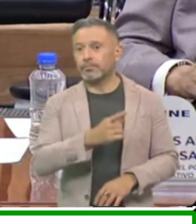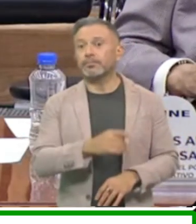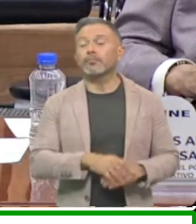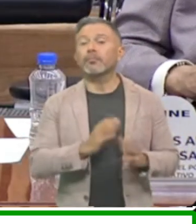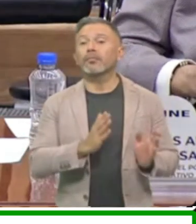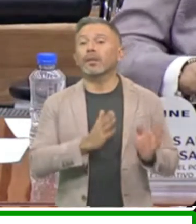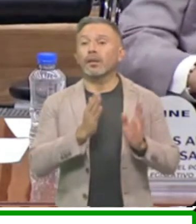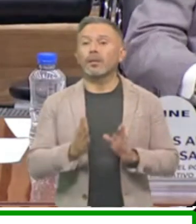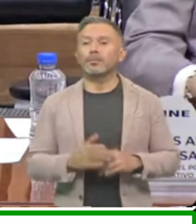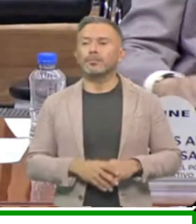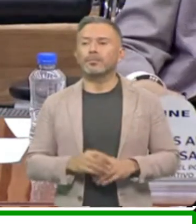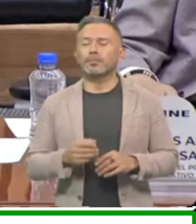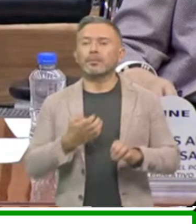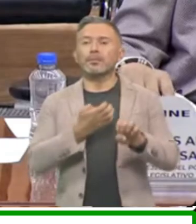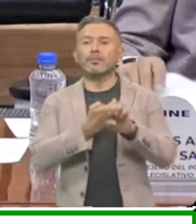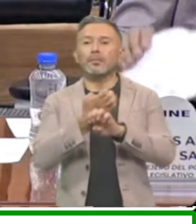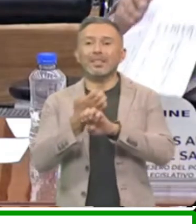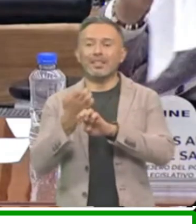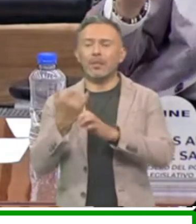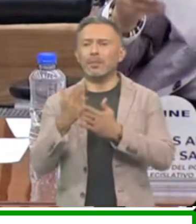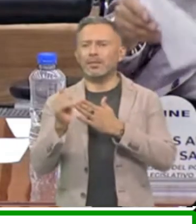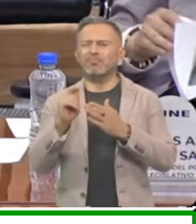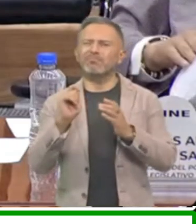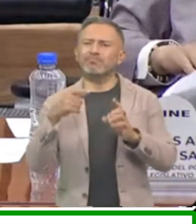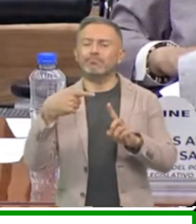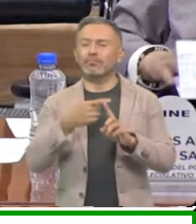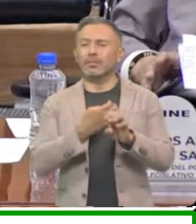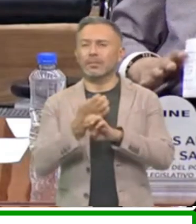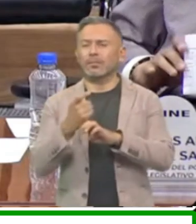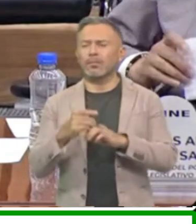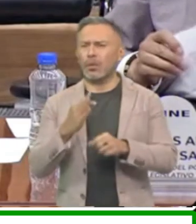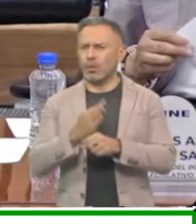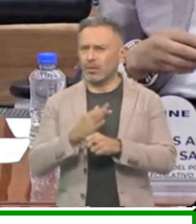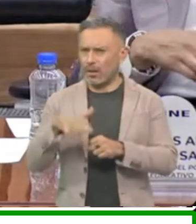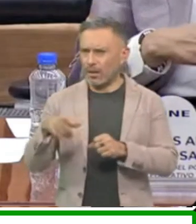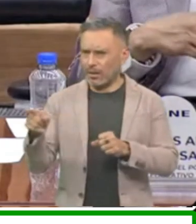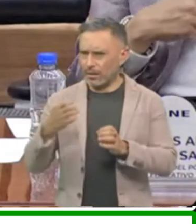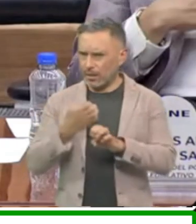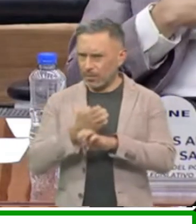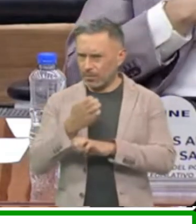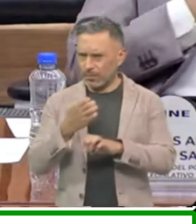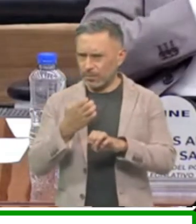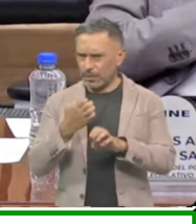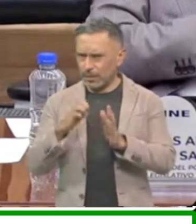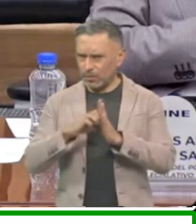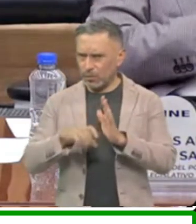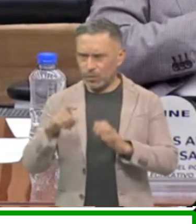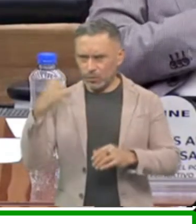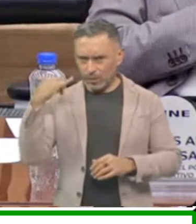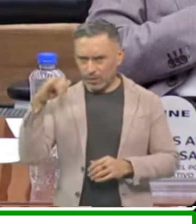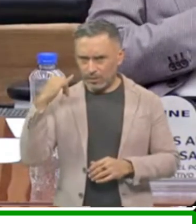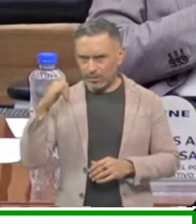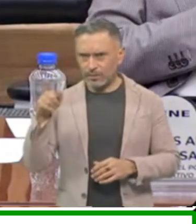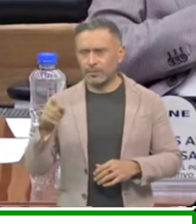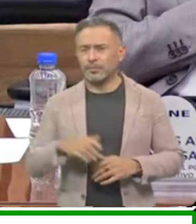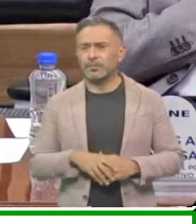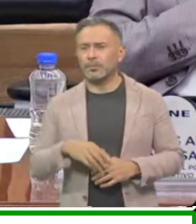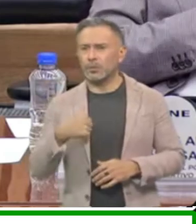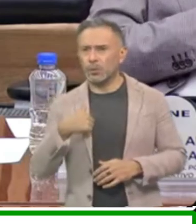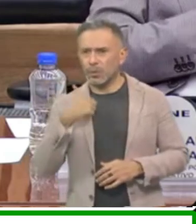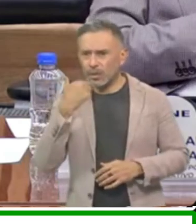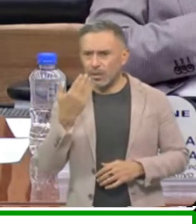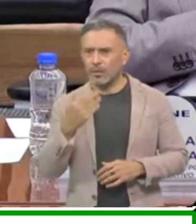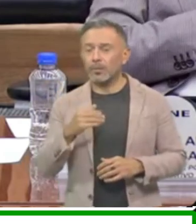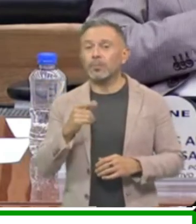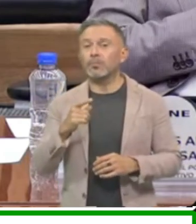las entidades federativas, al ejemplo que se acaba de dar en el estado de Yucatán, me gustaría hablar